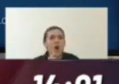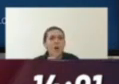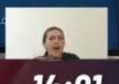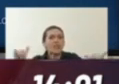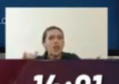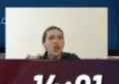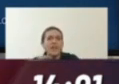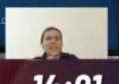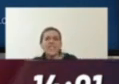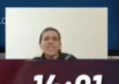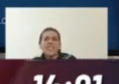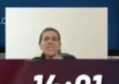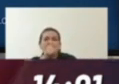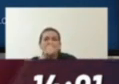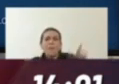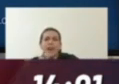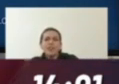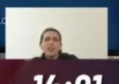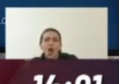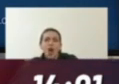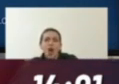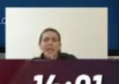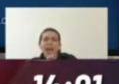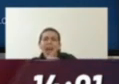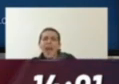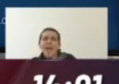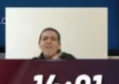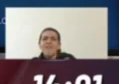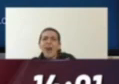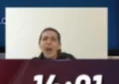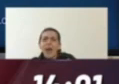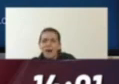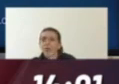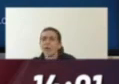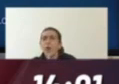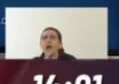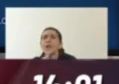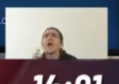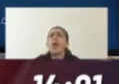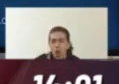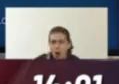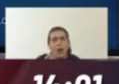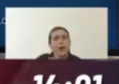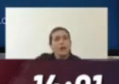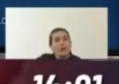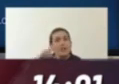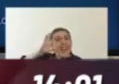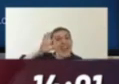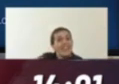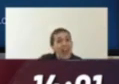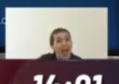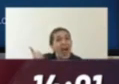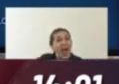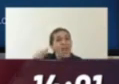quiere decir que ayer murieron más de 100 personas. Eso quiere decir que nos enteramos que había casos